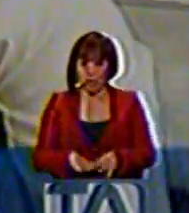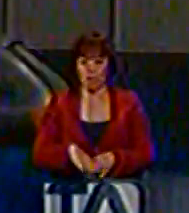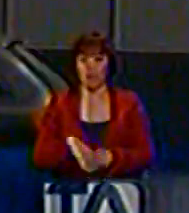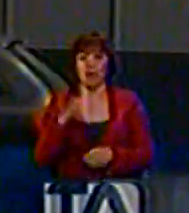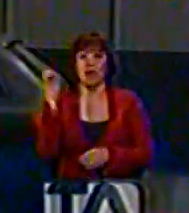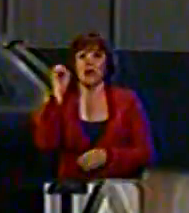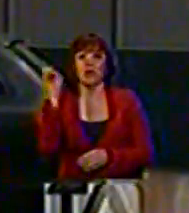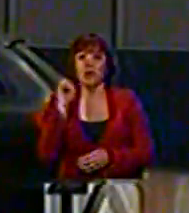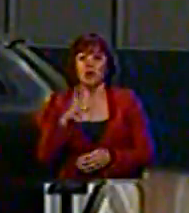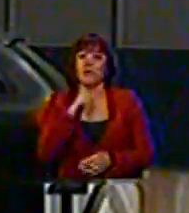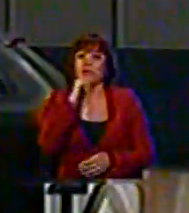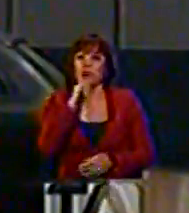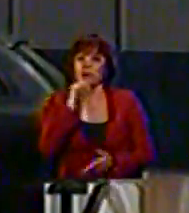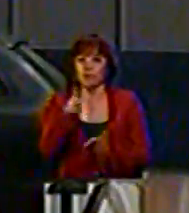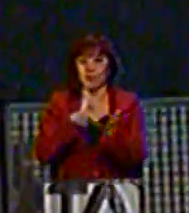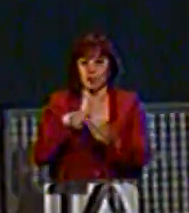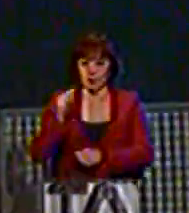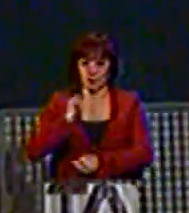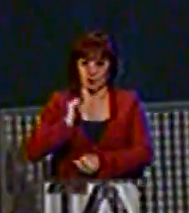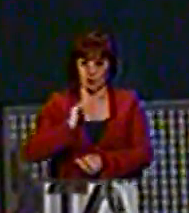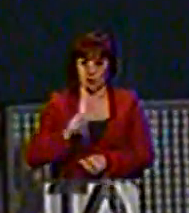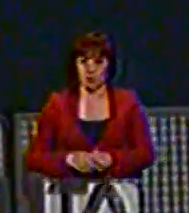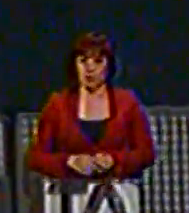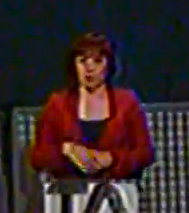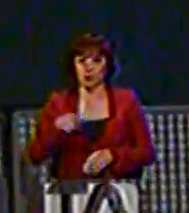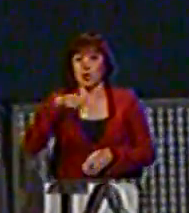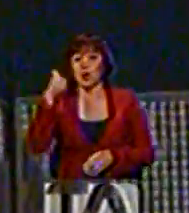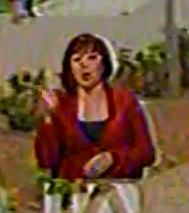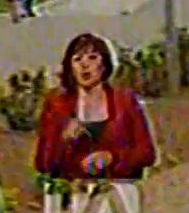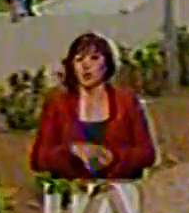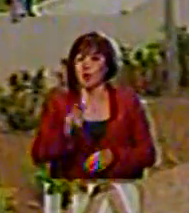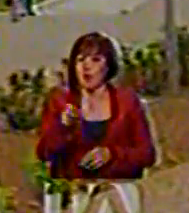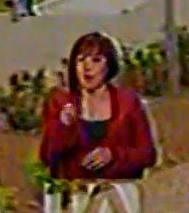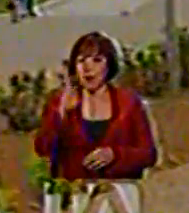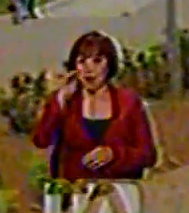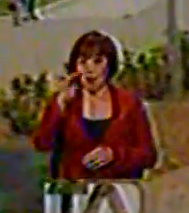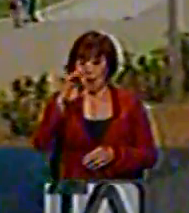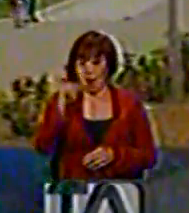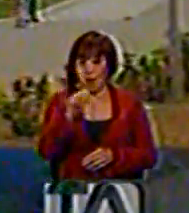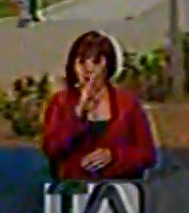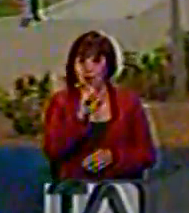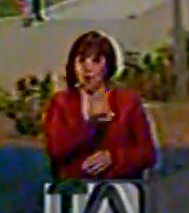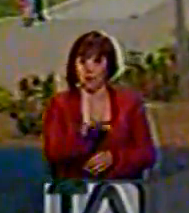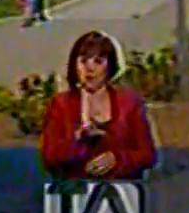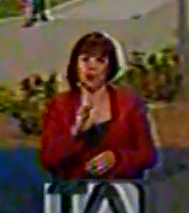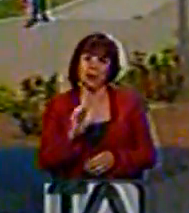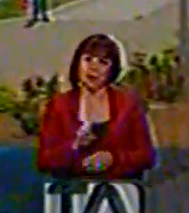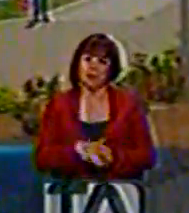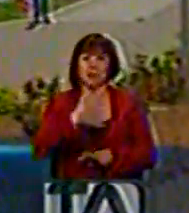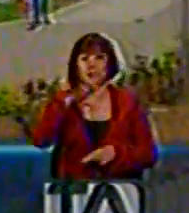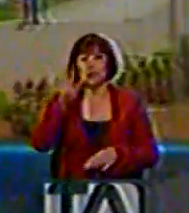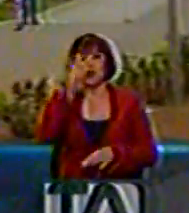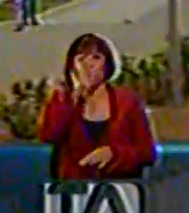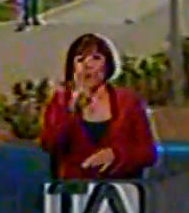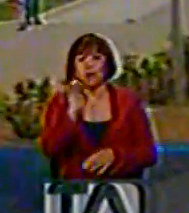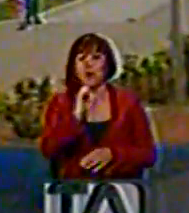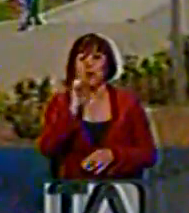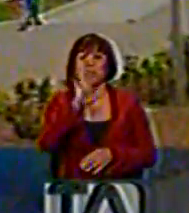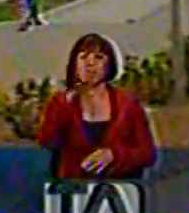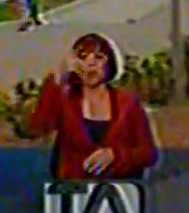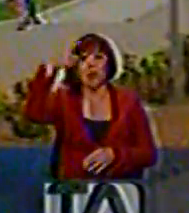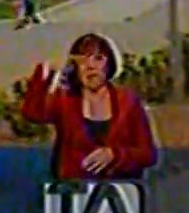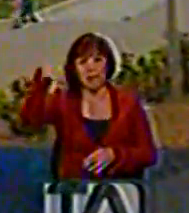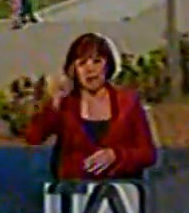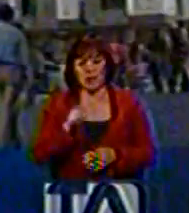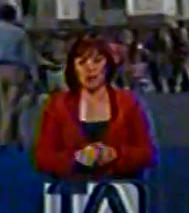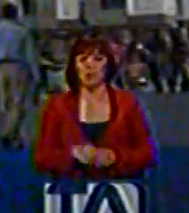el IES. A los ex colaboradores del canal liquidado Cablevisión. Entre 3 millones a 4 millones todavía tienen por desembolsar los